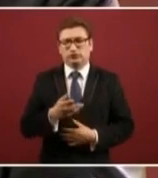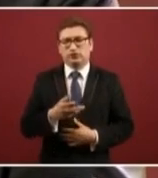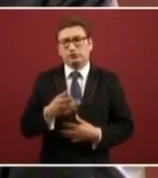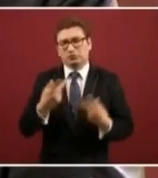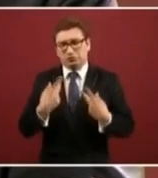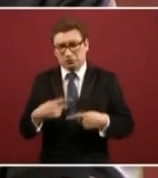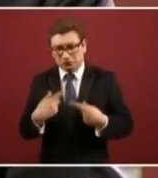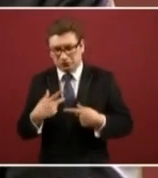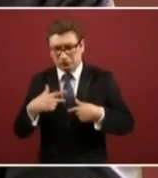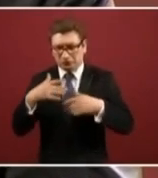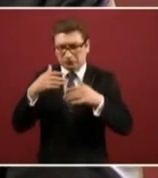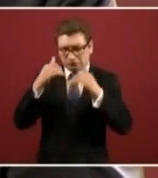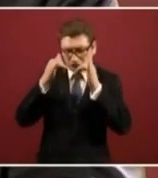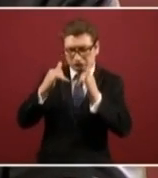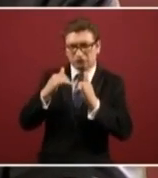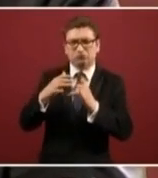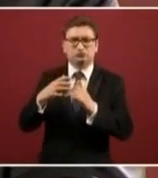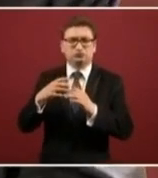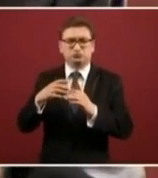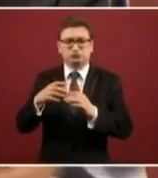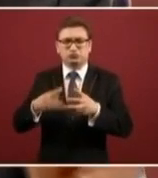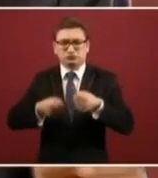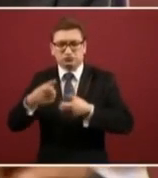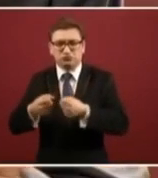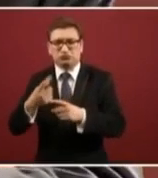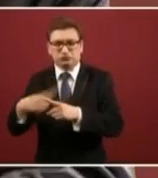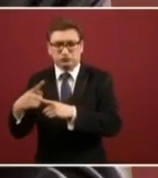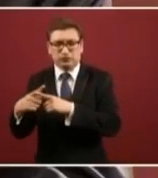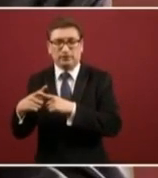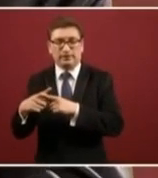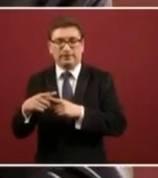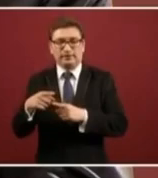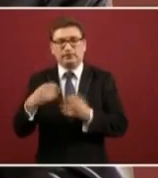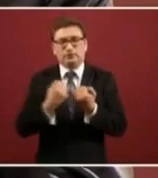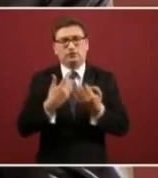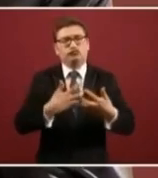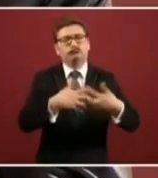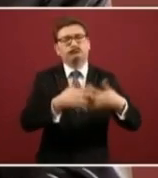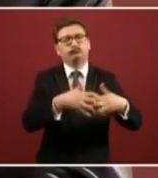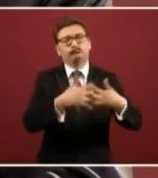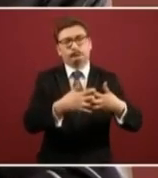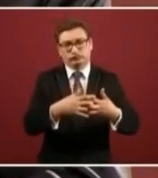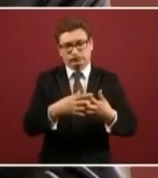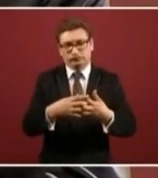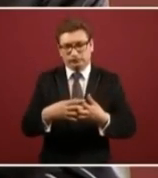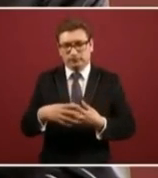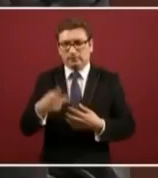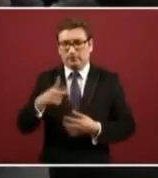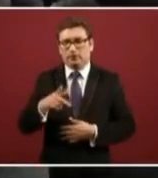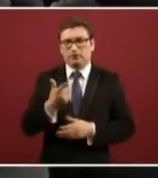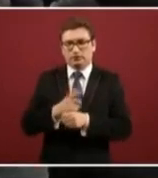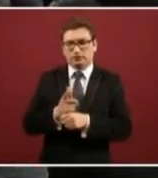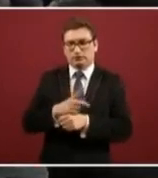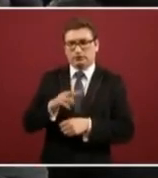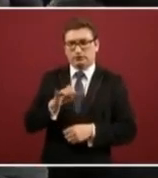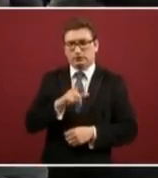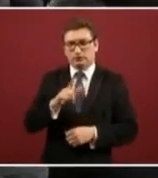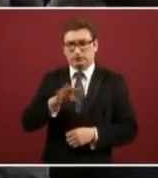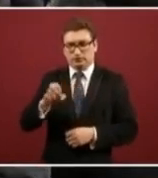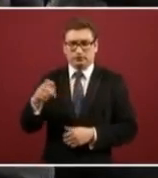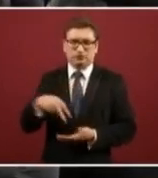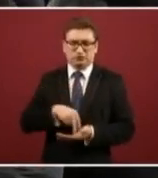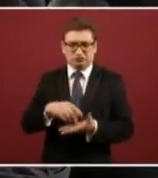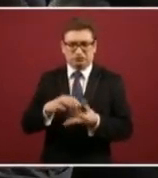y con industriales. Pero me gustaría que el licenciado Valle explicara